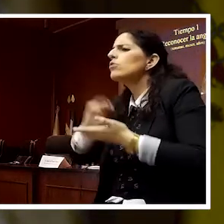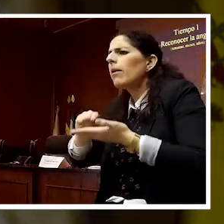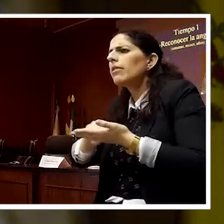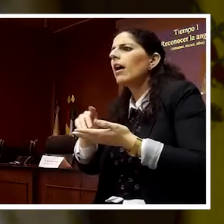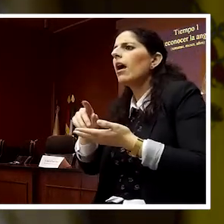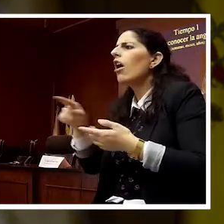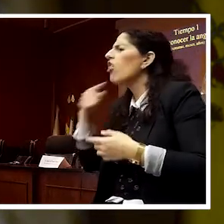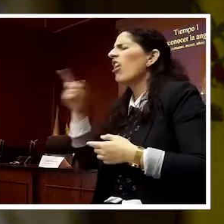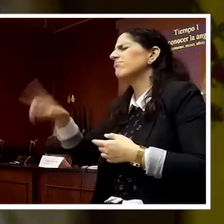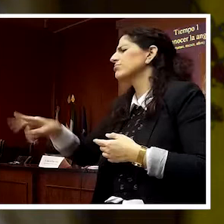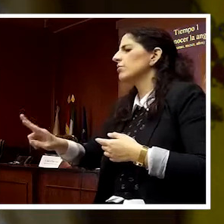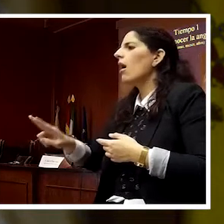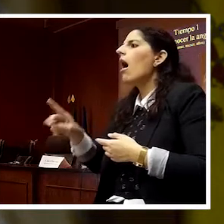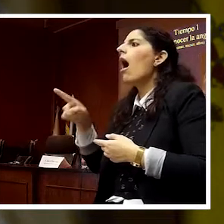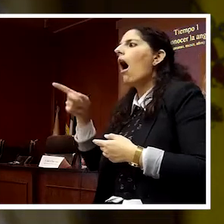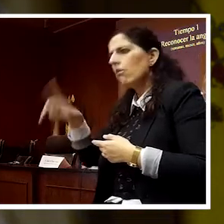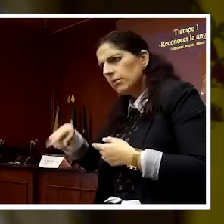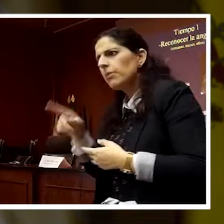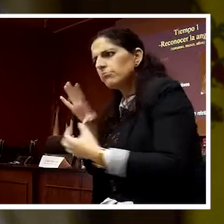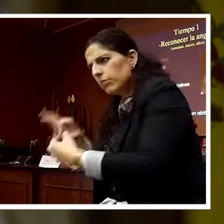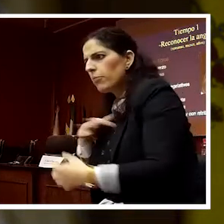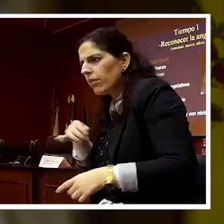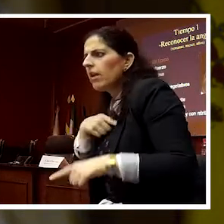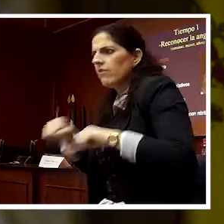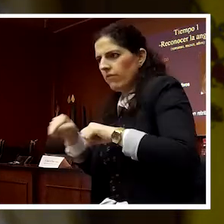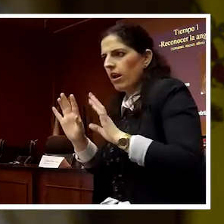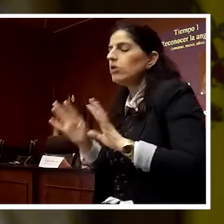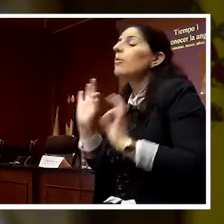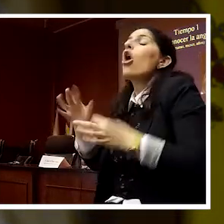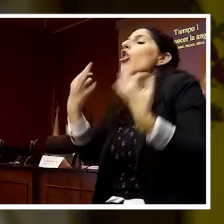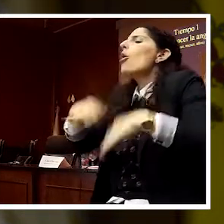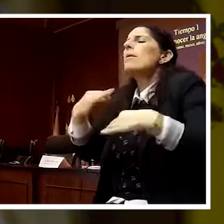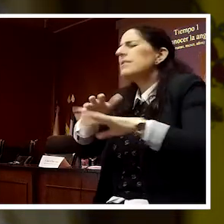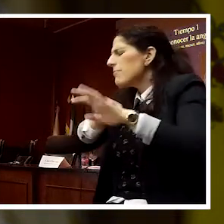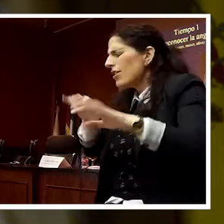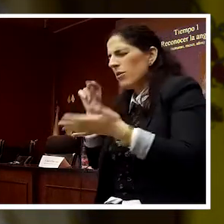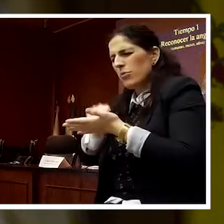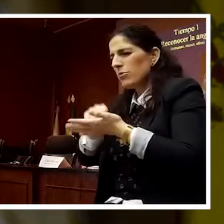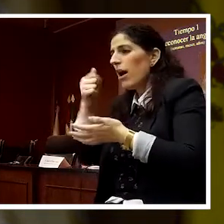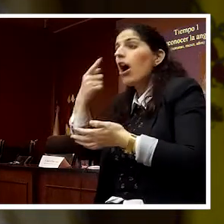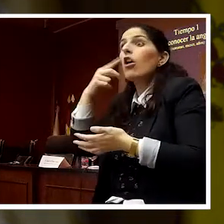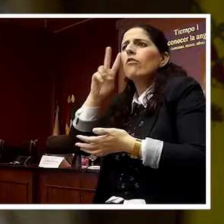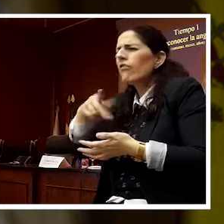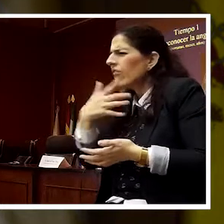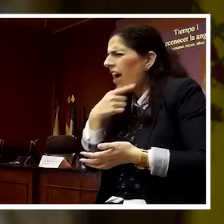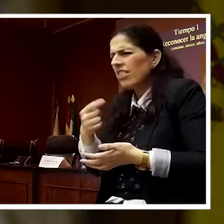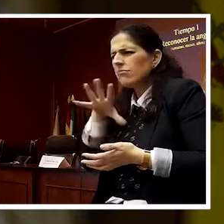así. Pero sí hay una situación típica de reconocimiento fácil que nosotros